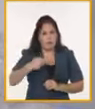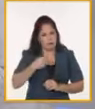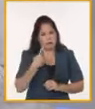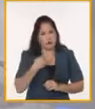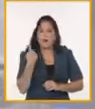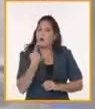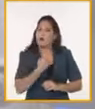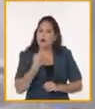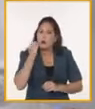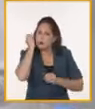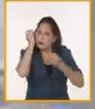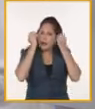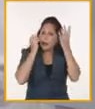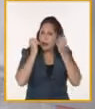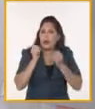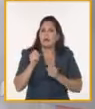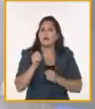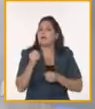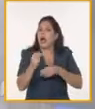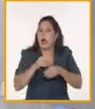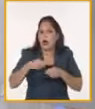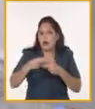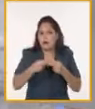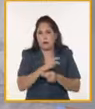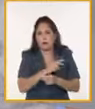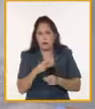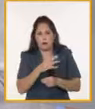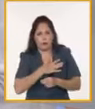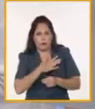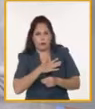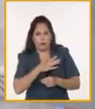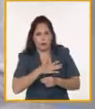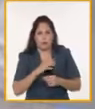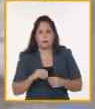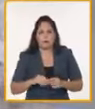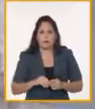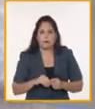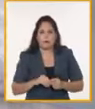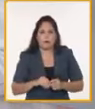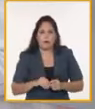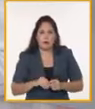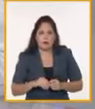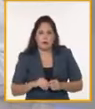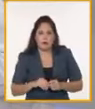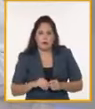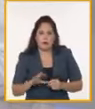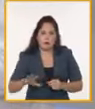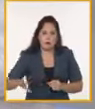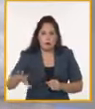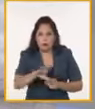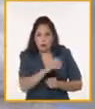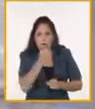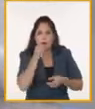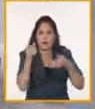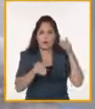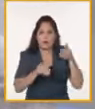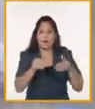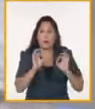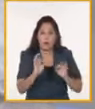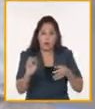seguir construyendo nuestro socialismo nuestra revolución y construir nuestro desarrollo entre todos y por eso es la